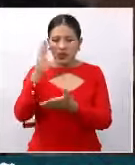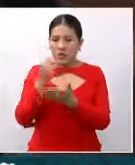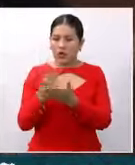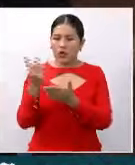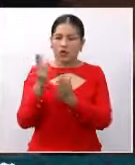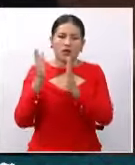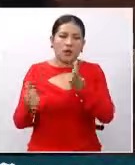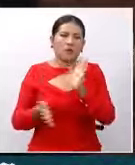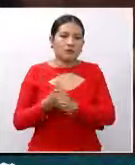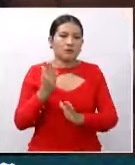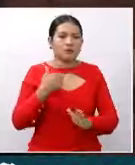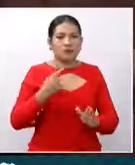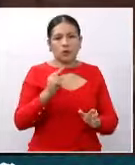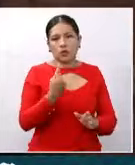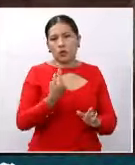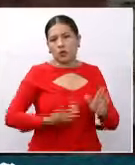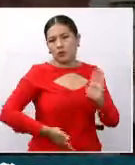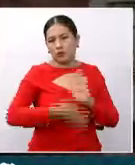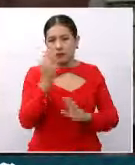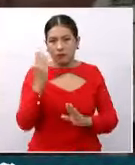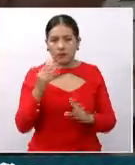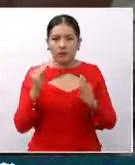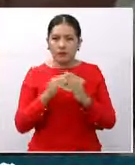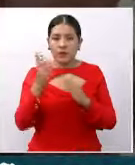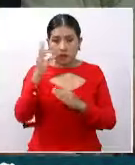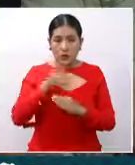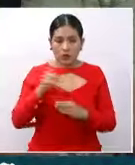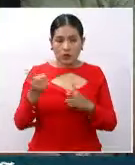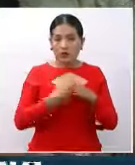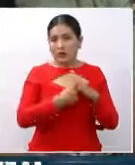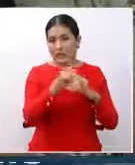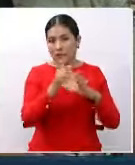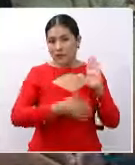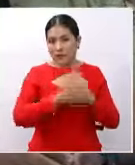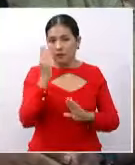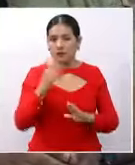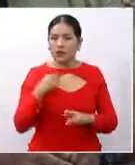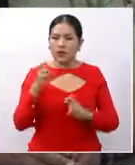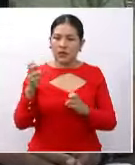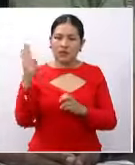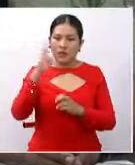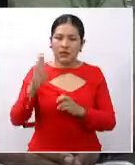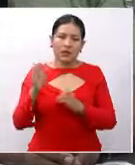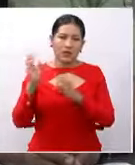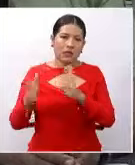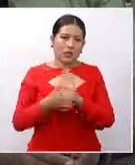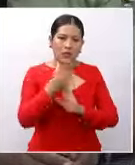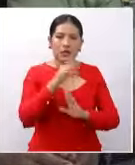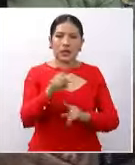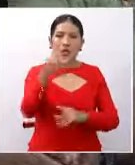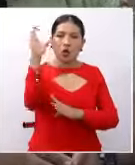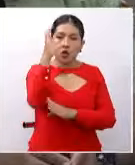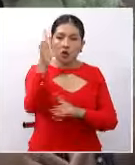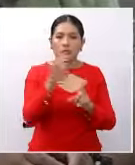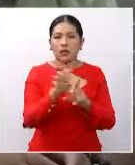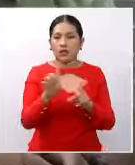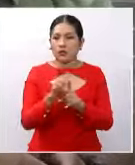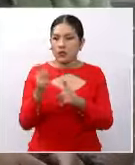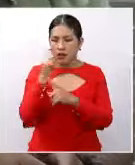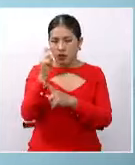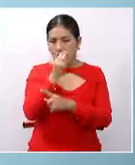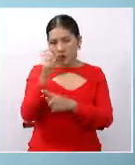pequeño, mientras él tiene antecedentes de fuga tanto de Brasil y de Colombia por narcotráfico.